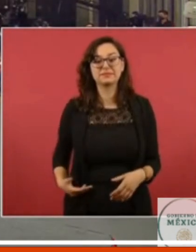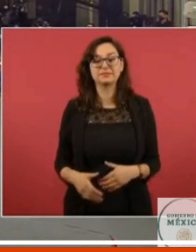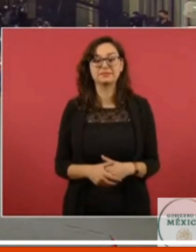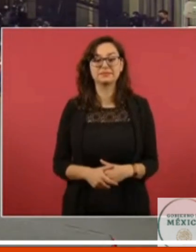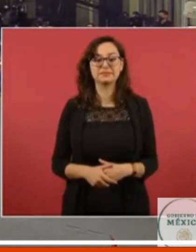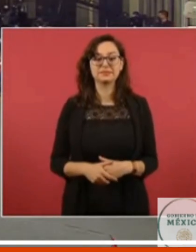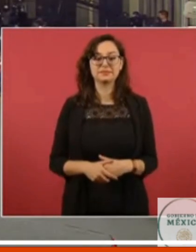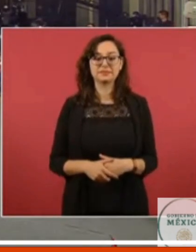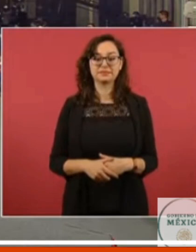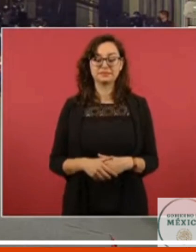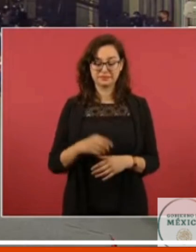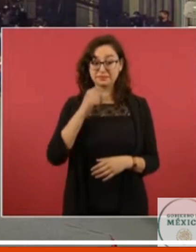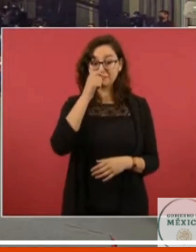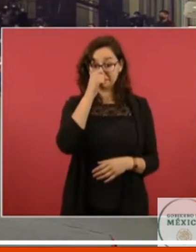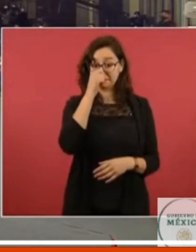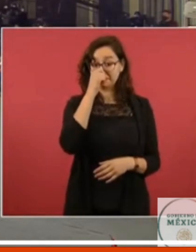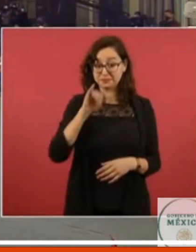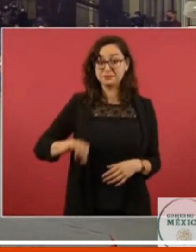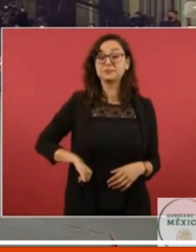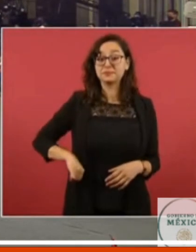Está interesante la sección.